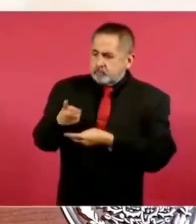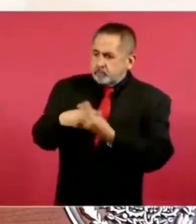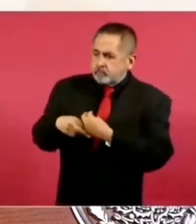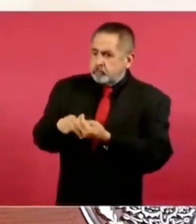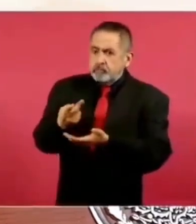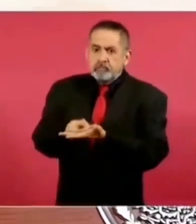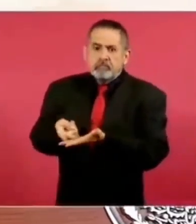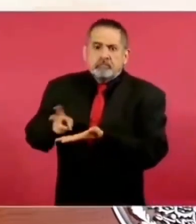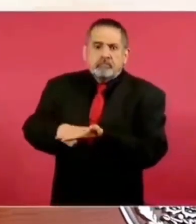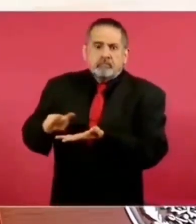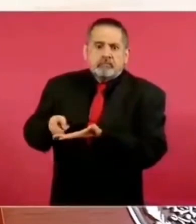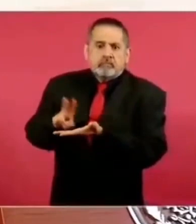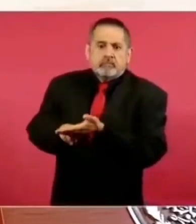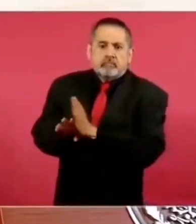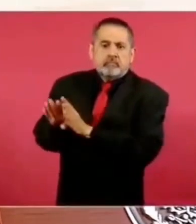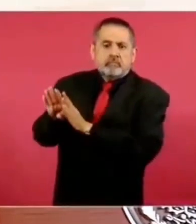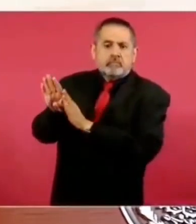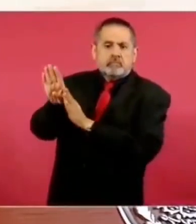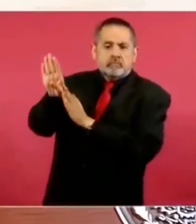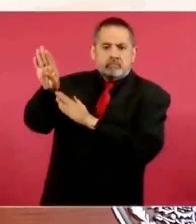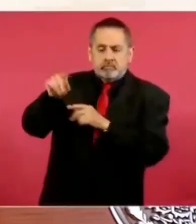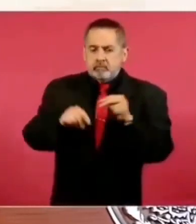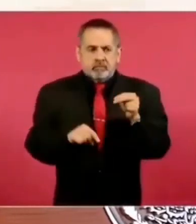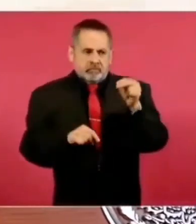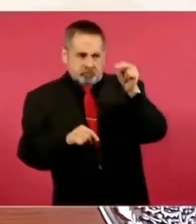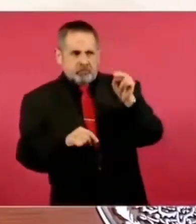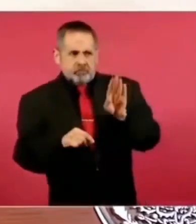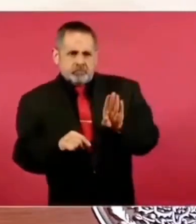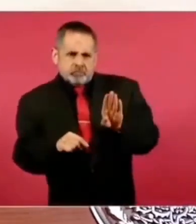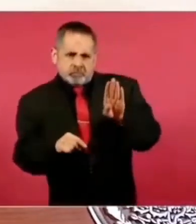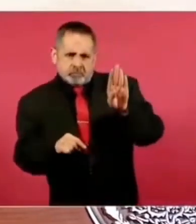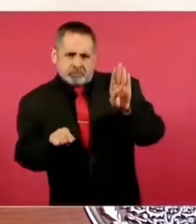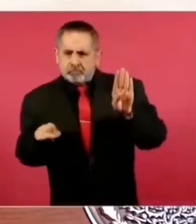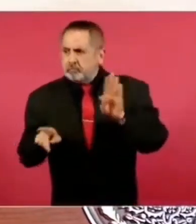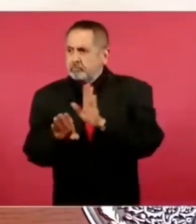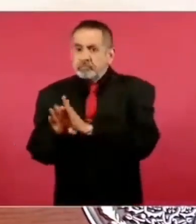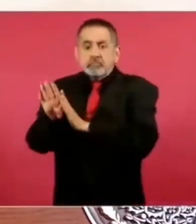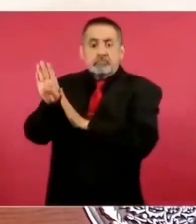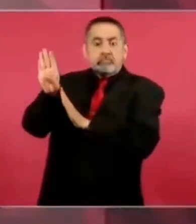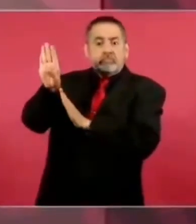doble del norte, que eso no se veía